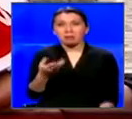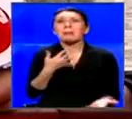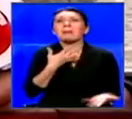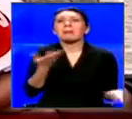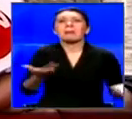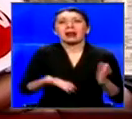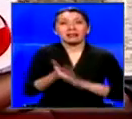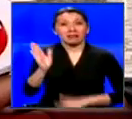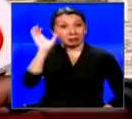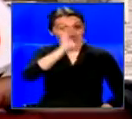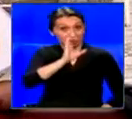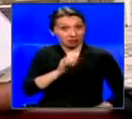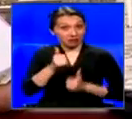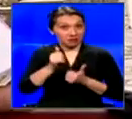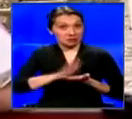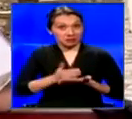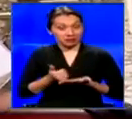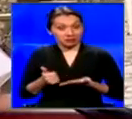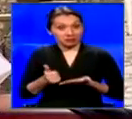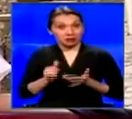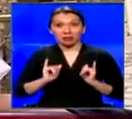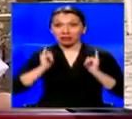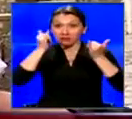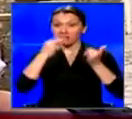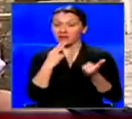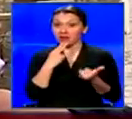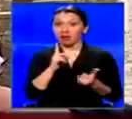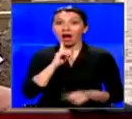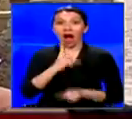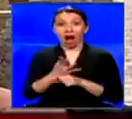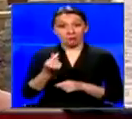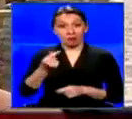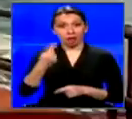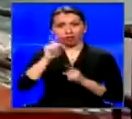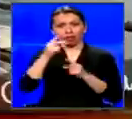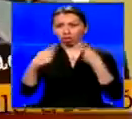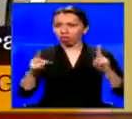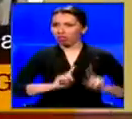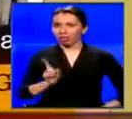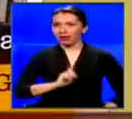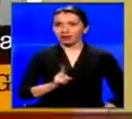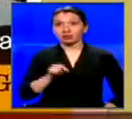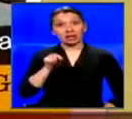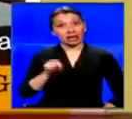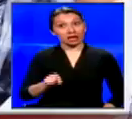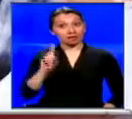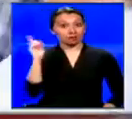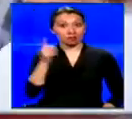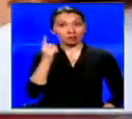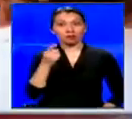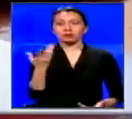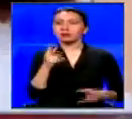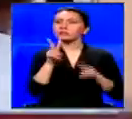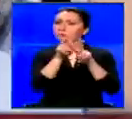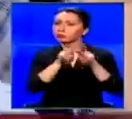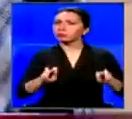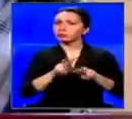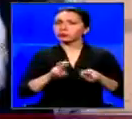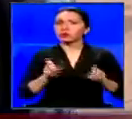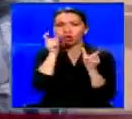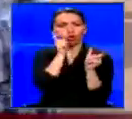pasear? ¿A pasarlo bien? ¿A disfrutar la vida? Que plata que no son de ellos. Este caso en particular está siendo investigado por